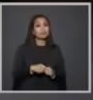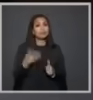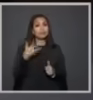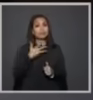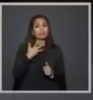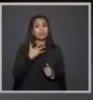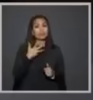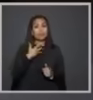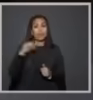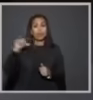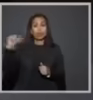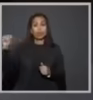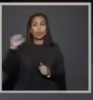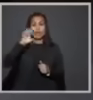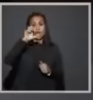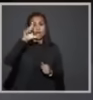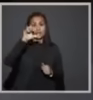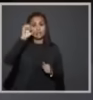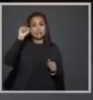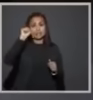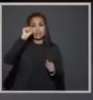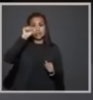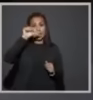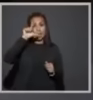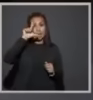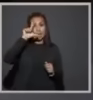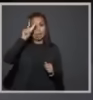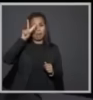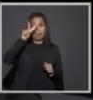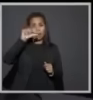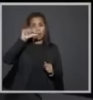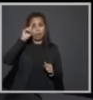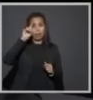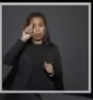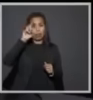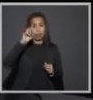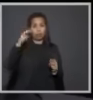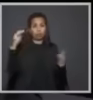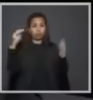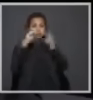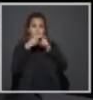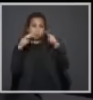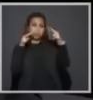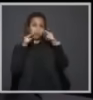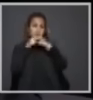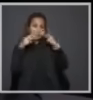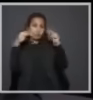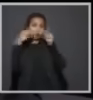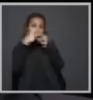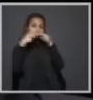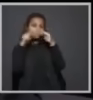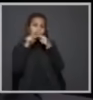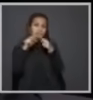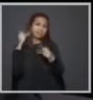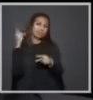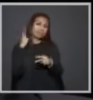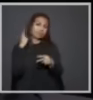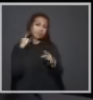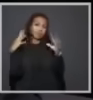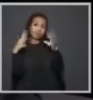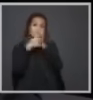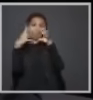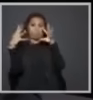Salvador. ¿Sí? Ahí se enfrentaron, fue por cuestiones políticas, ideológicas, una